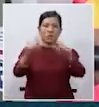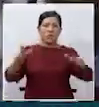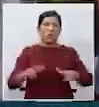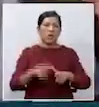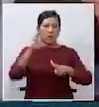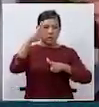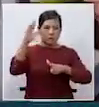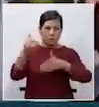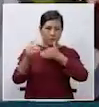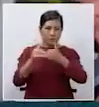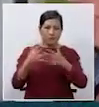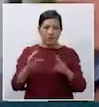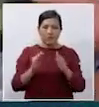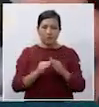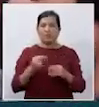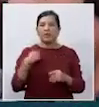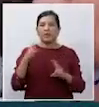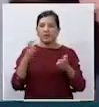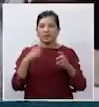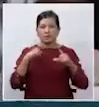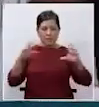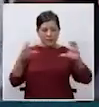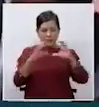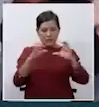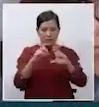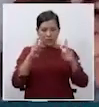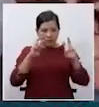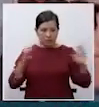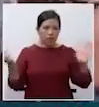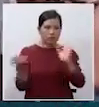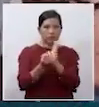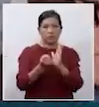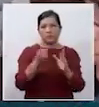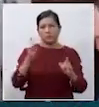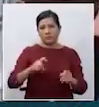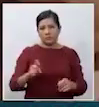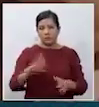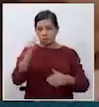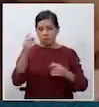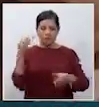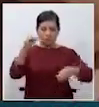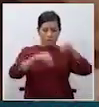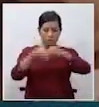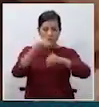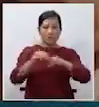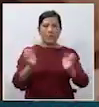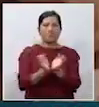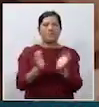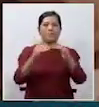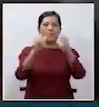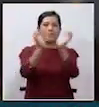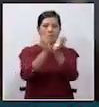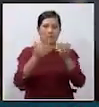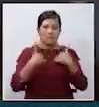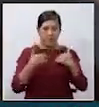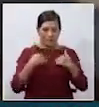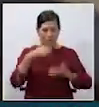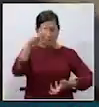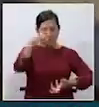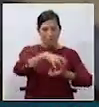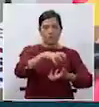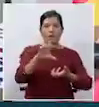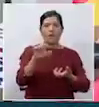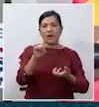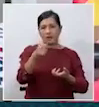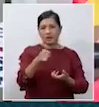específicamente en la localidad de Ibirgarzama, que procesa piña enlatado. Y la otra planta es la planta procesadora de